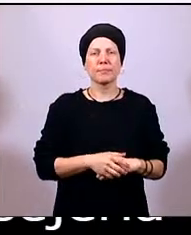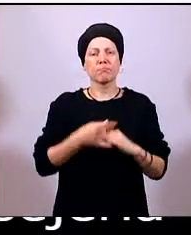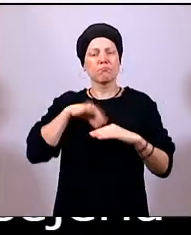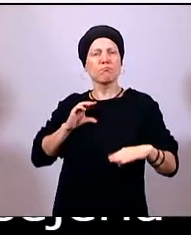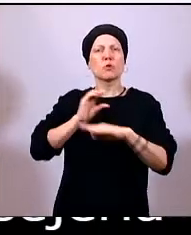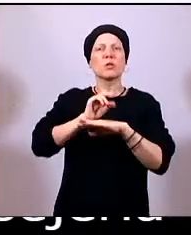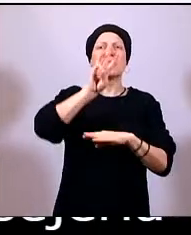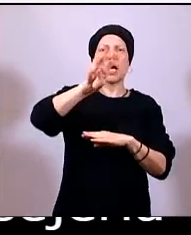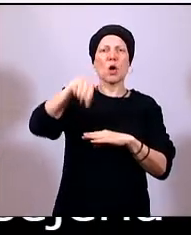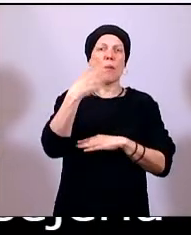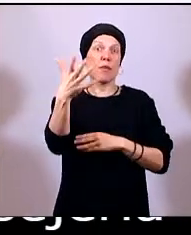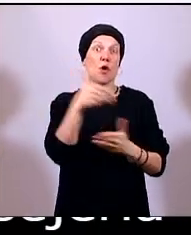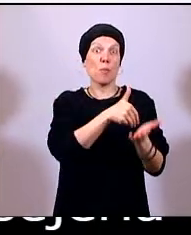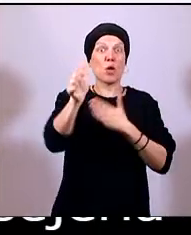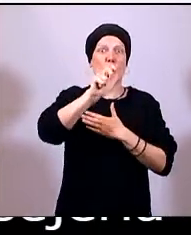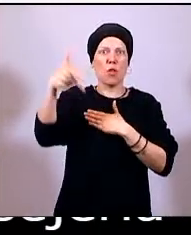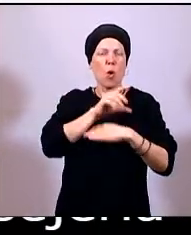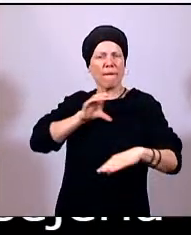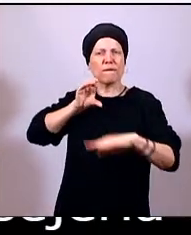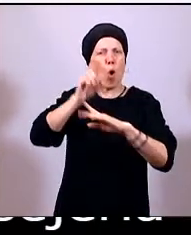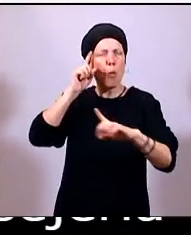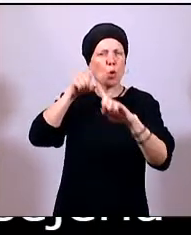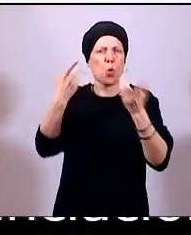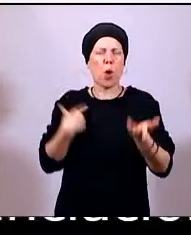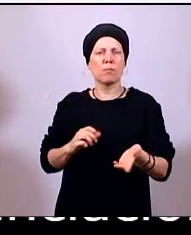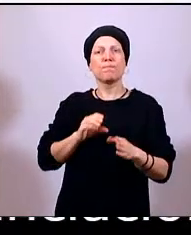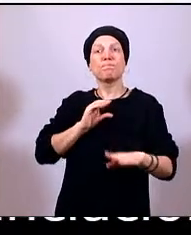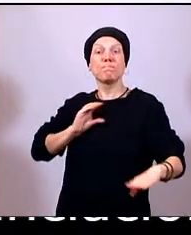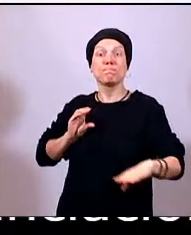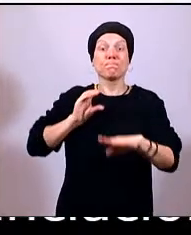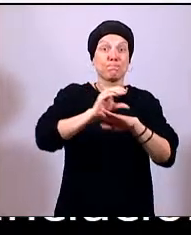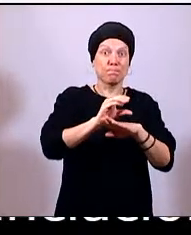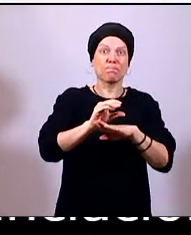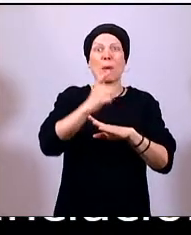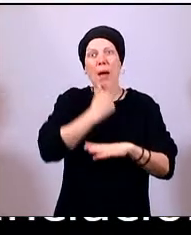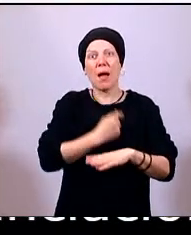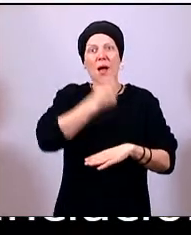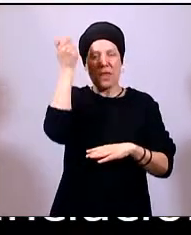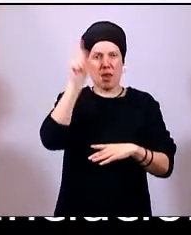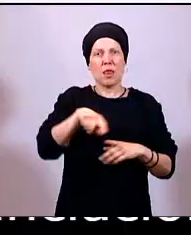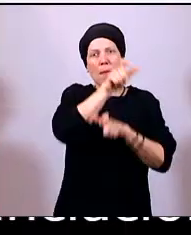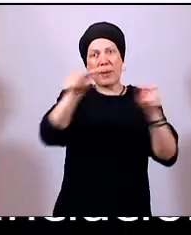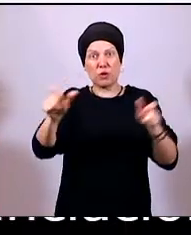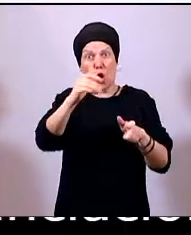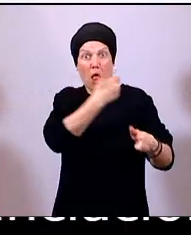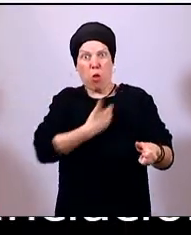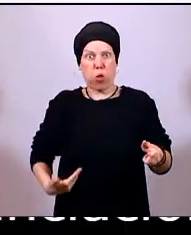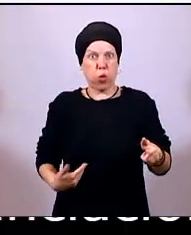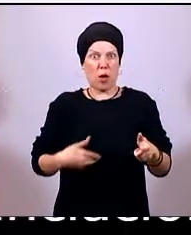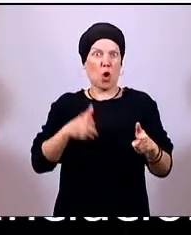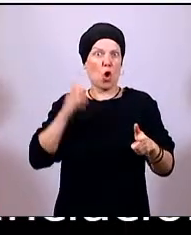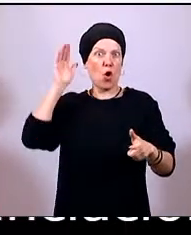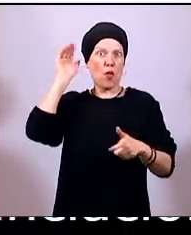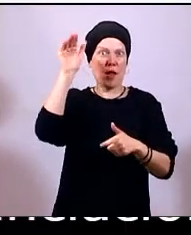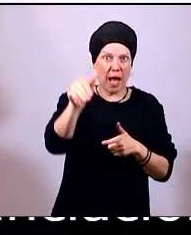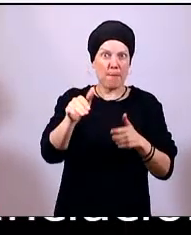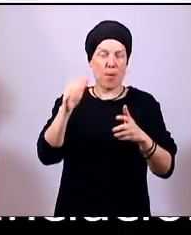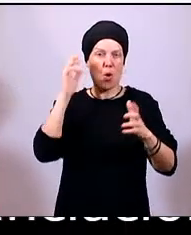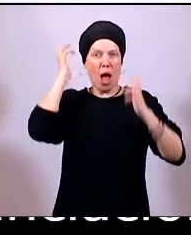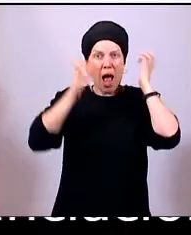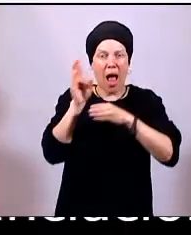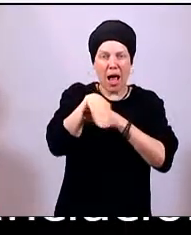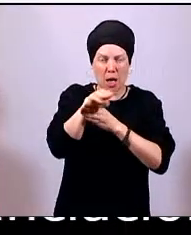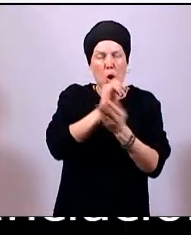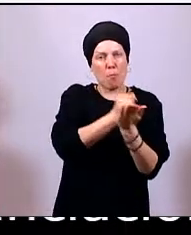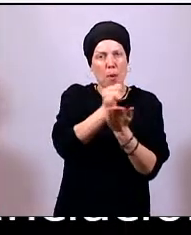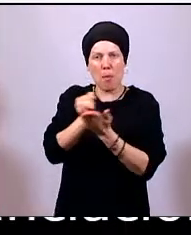Invertiremos 3,5 millones de euros para facilitar la financiación y proporcionar liquidez a los titulares de explotaciones agrícolas afectados